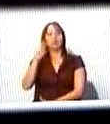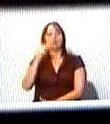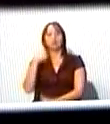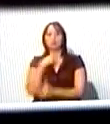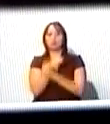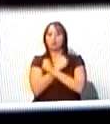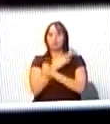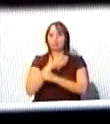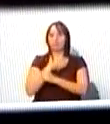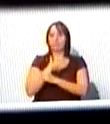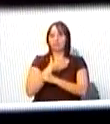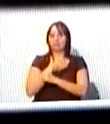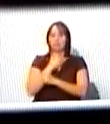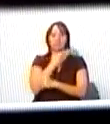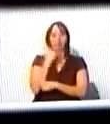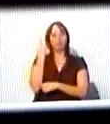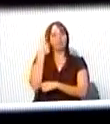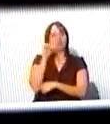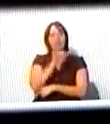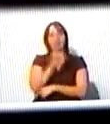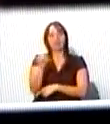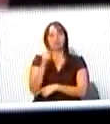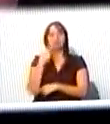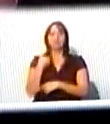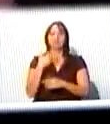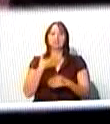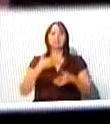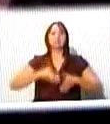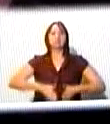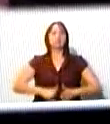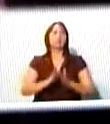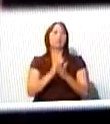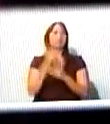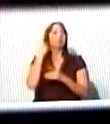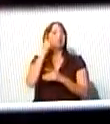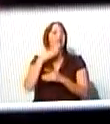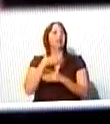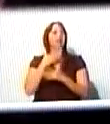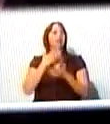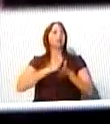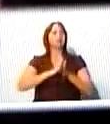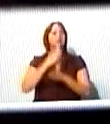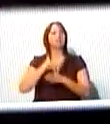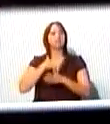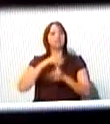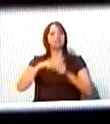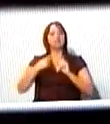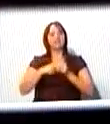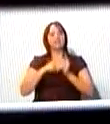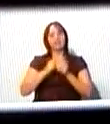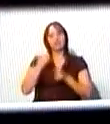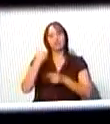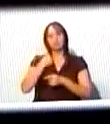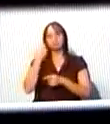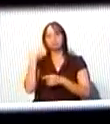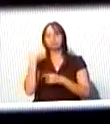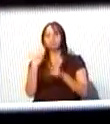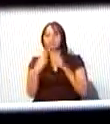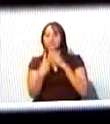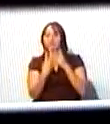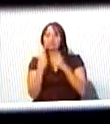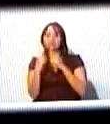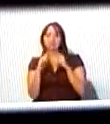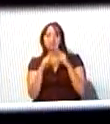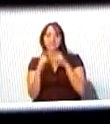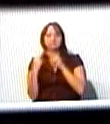mi cantón, yo quiero un cantón mejor para ellos, para mis sobrinos, para los hijos de mis amigos, para mis vecinos,